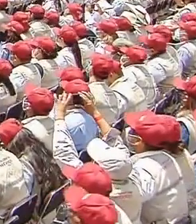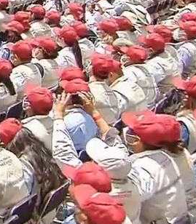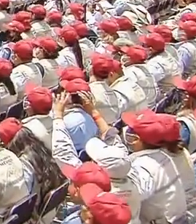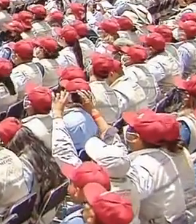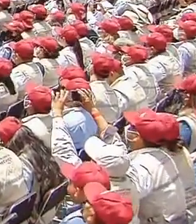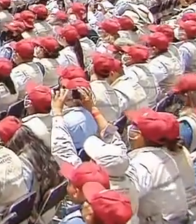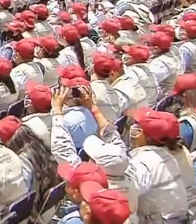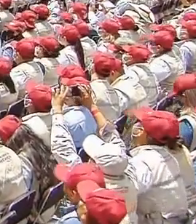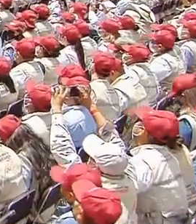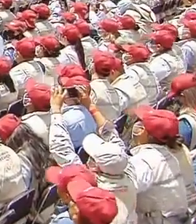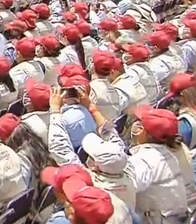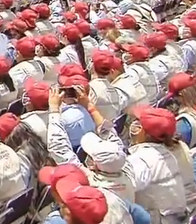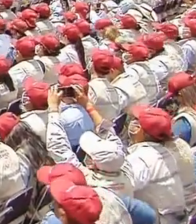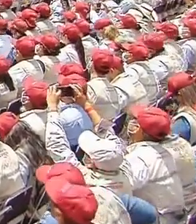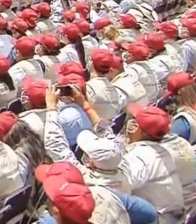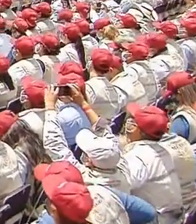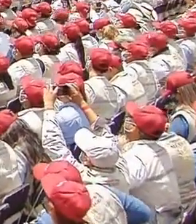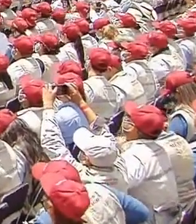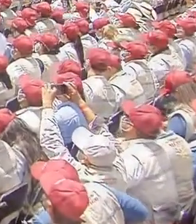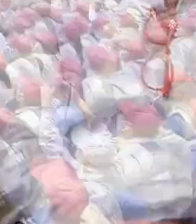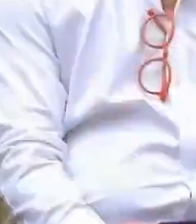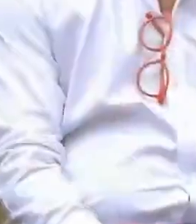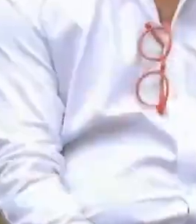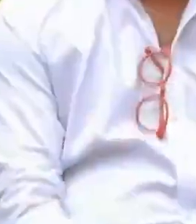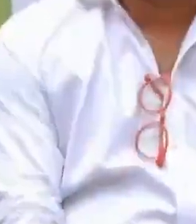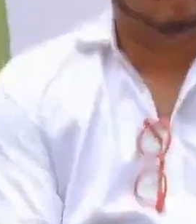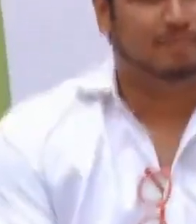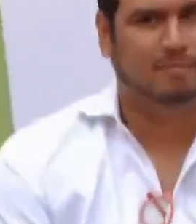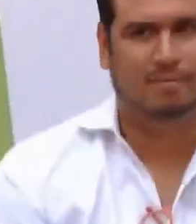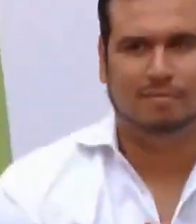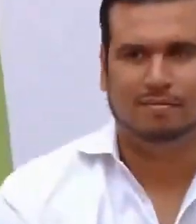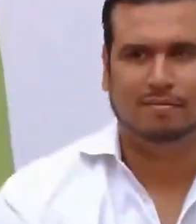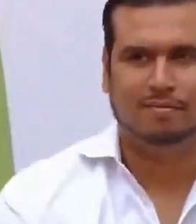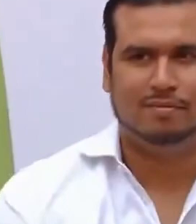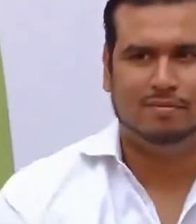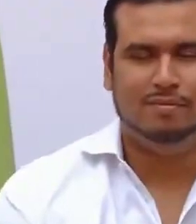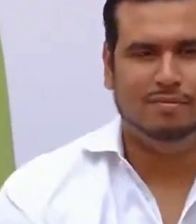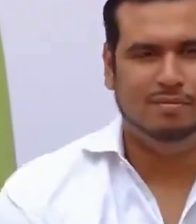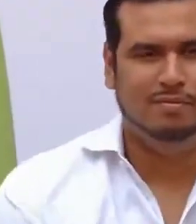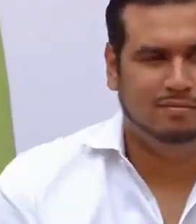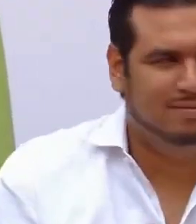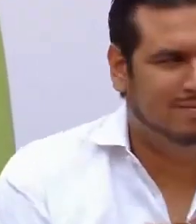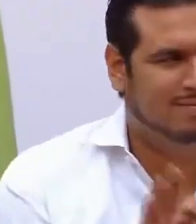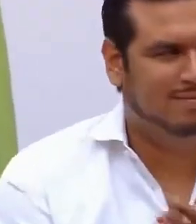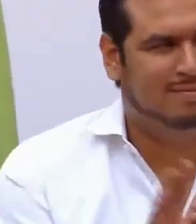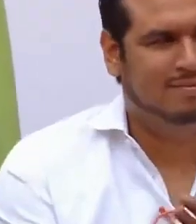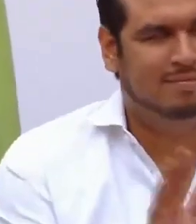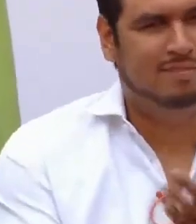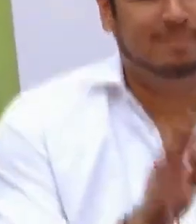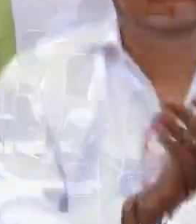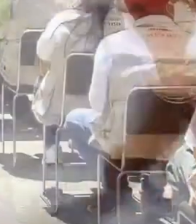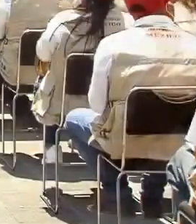Ingeniera María Luisa Álvarez González, secretaria de Medio Ambiente y Recursos Naturales.